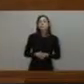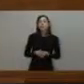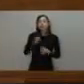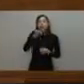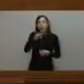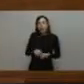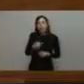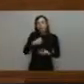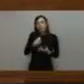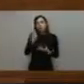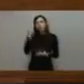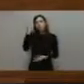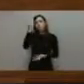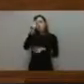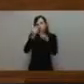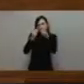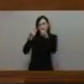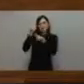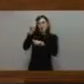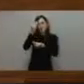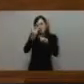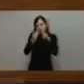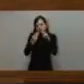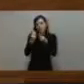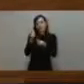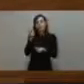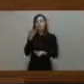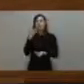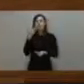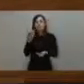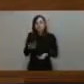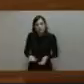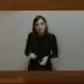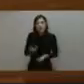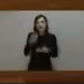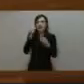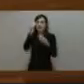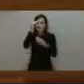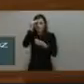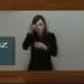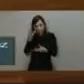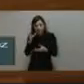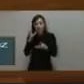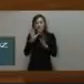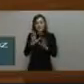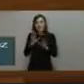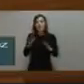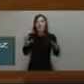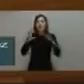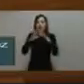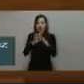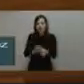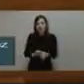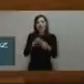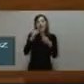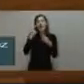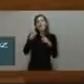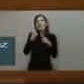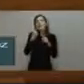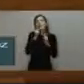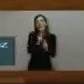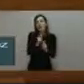reflexión humilde, inteligente, pero sobre todo en beneficio general de los asturianos.